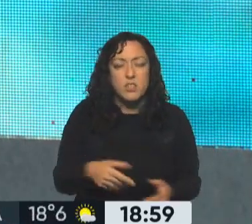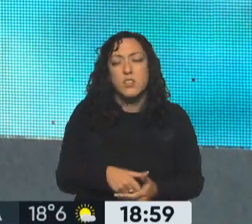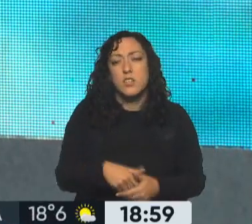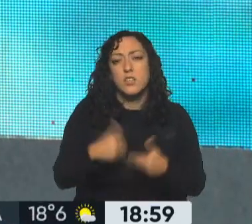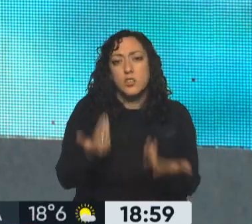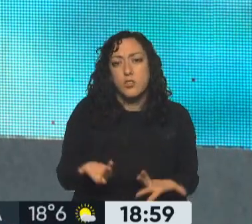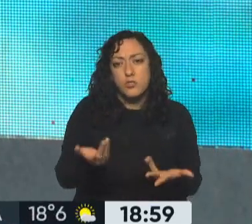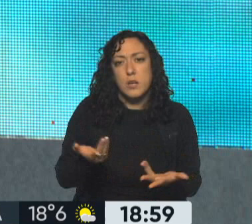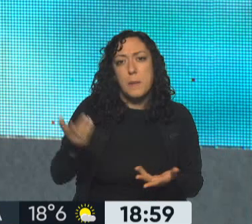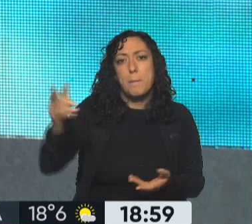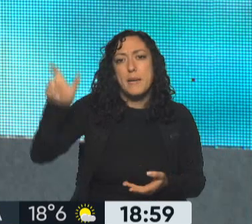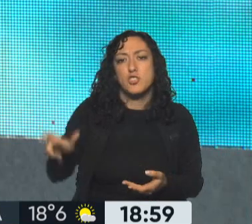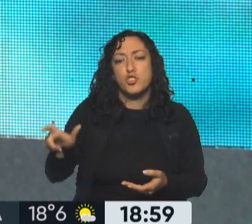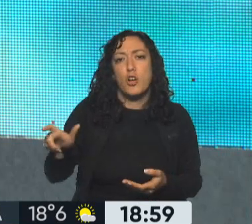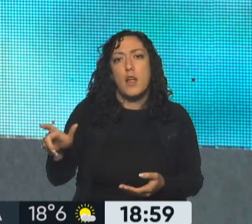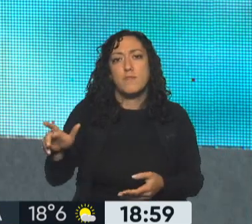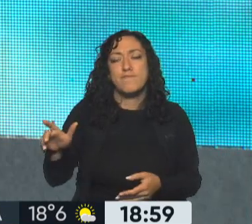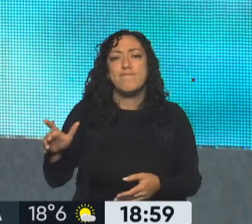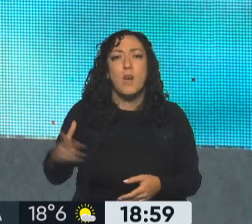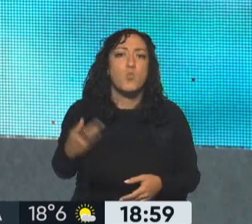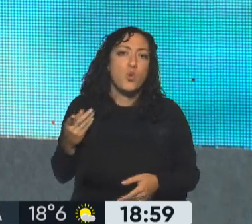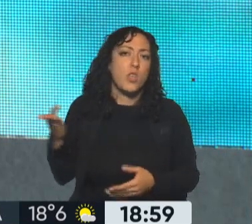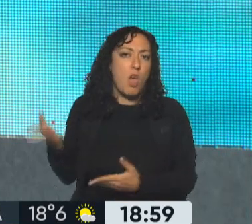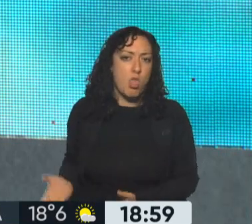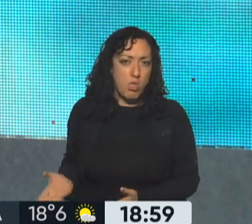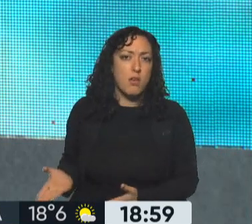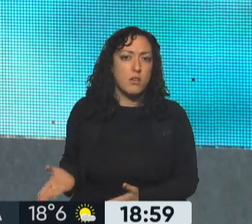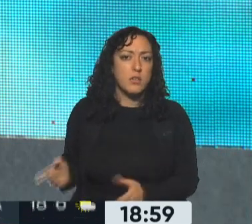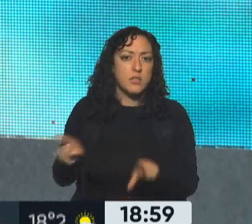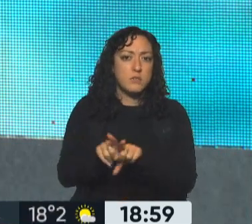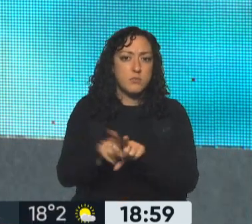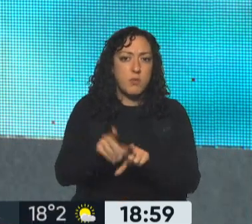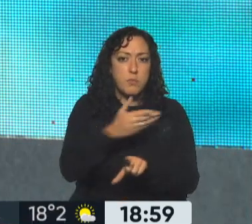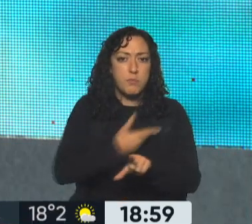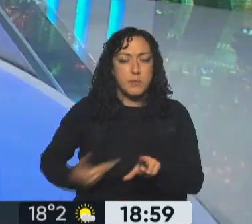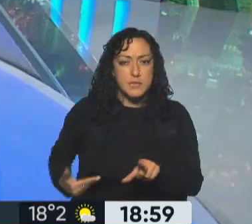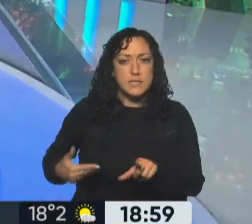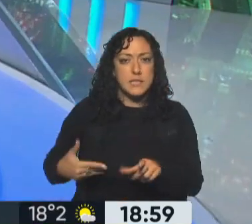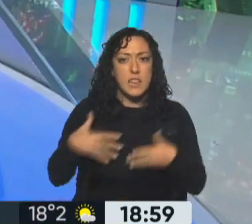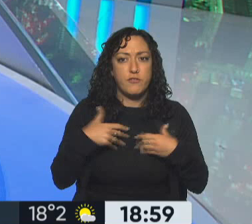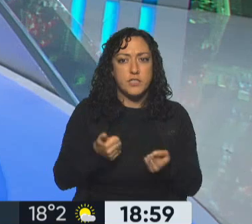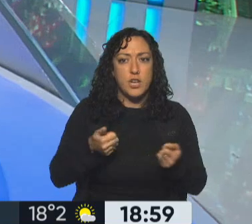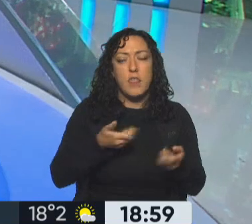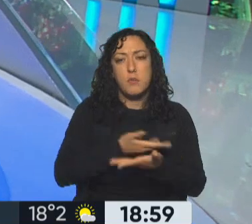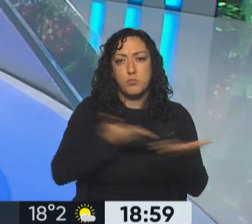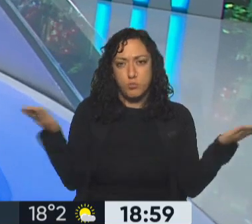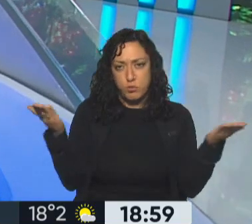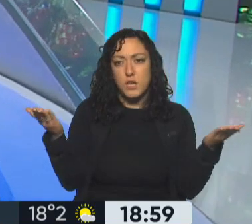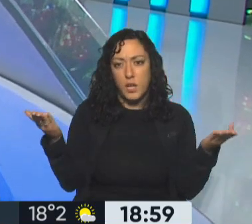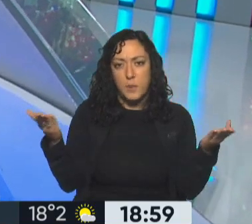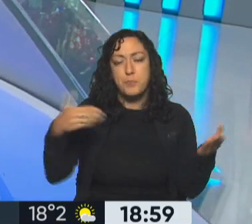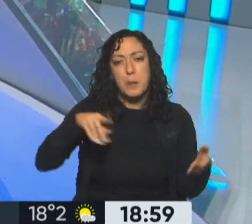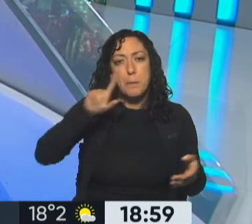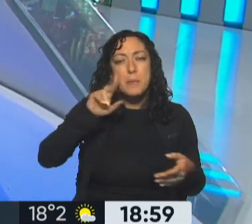estamos con una voz autorizada, por supuesto, y de autoridad, como es la titular de la Defensoría del Público, Miriam Lewin. Hola Miriam, bienvenida